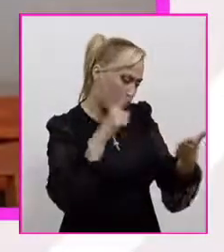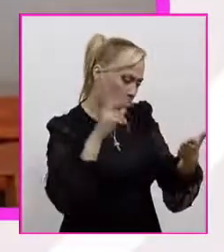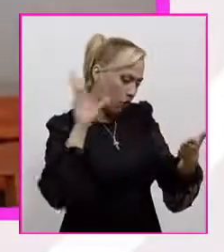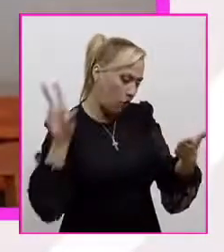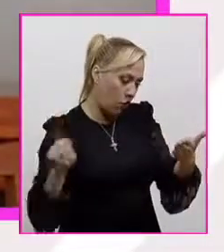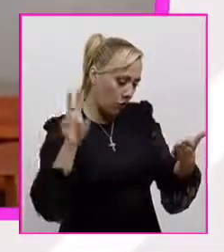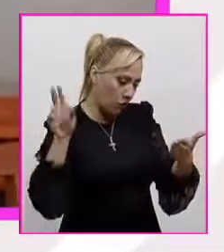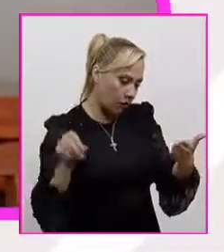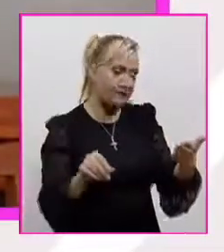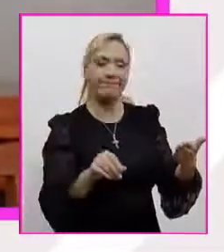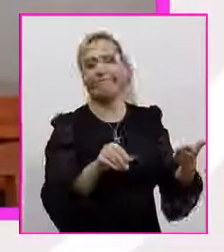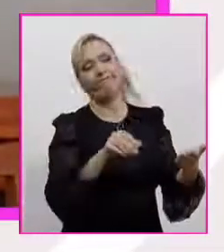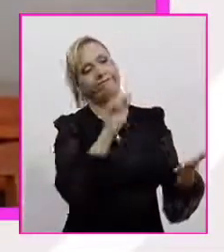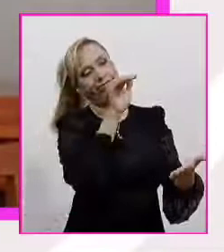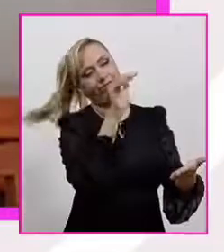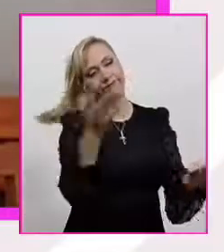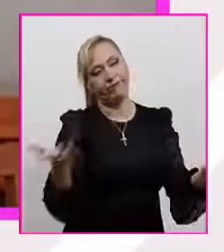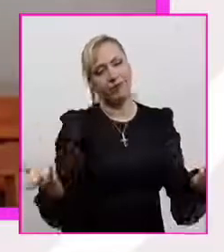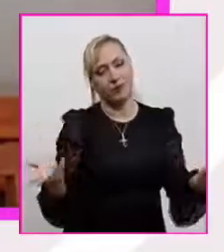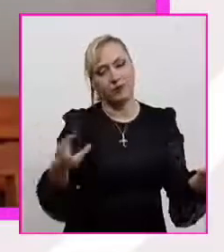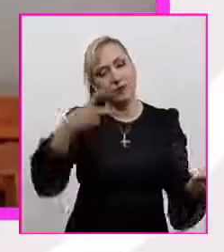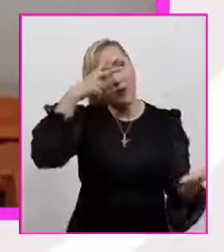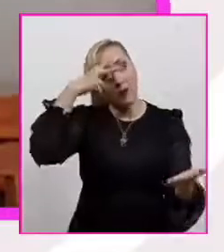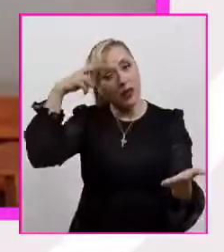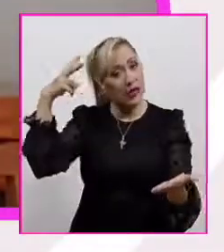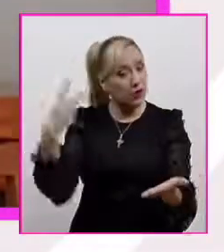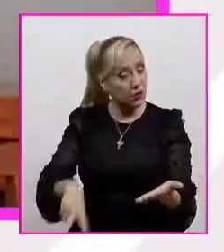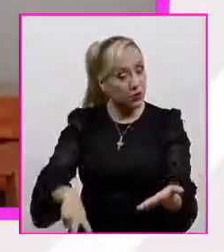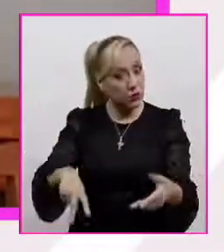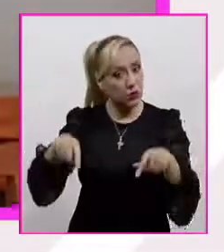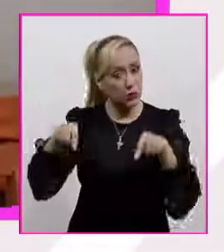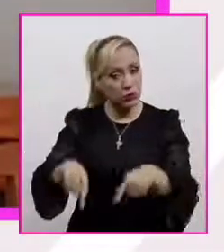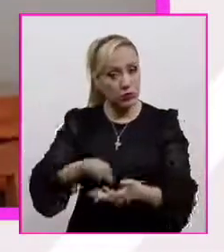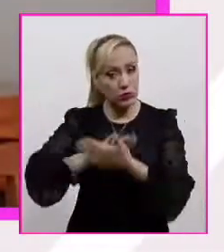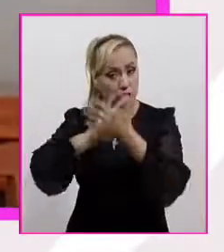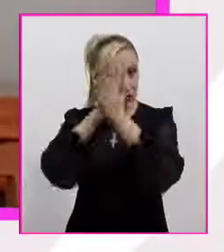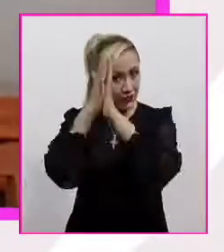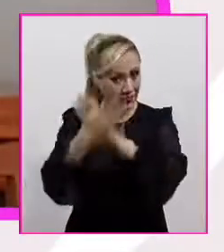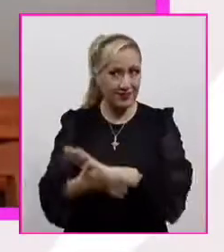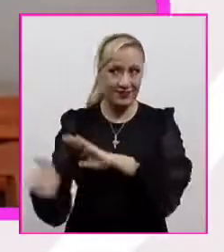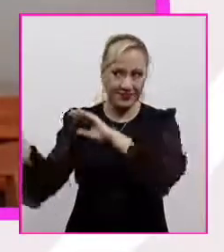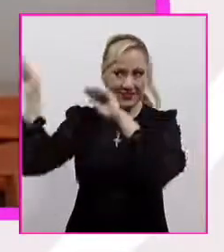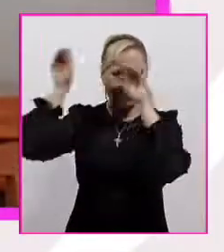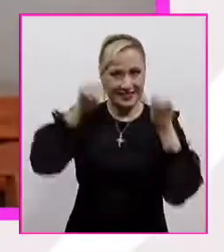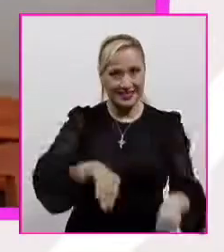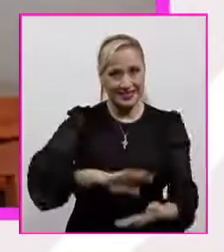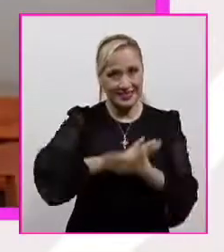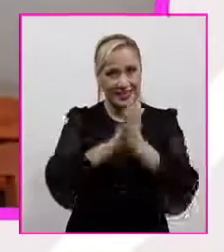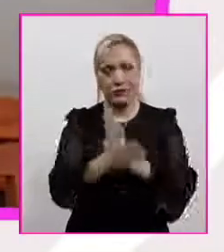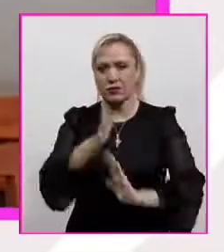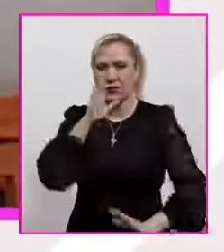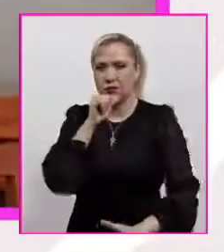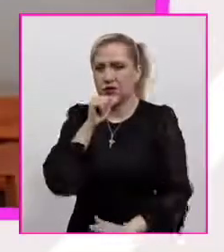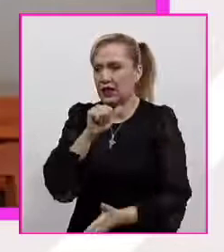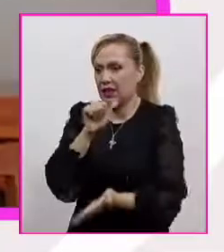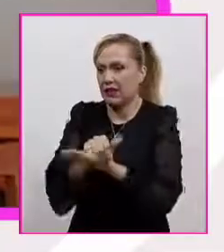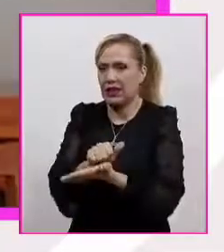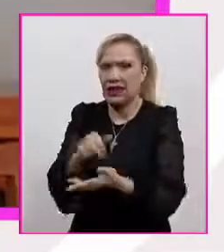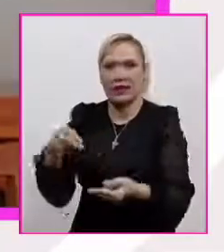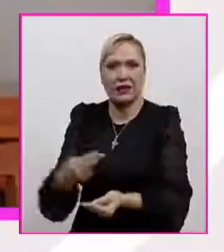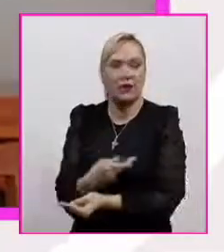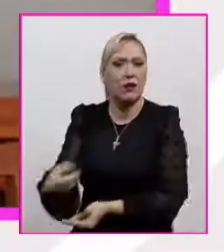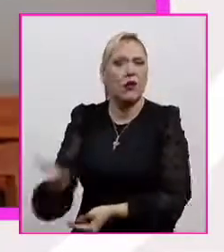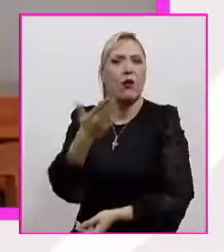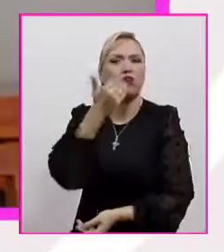parecieran simples, pero por ejemplo, una persona mexicana por naturalización no le puedes pedir un acta de nacimiento porque no la tiene,